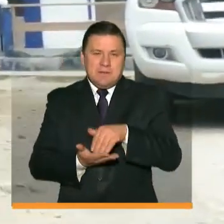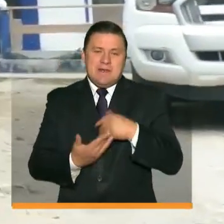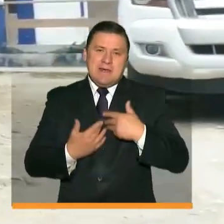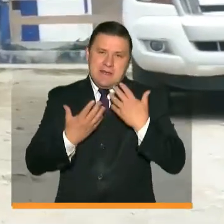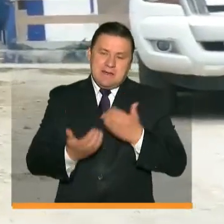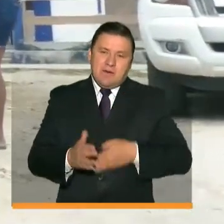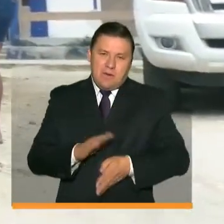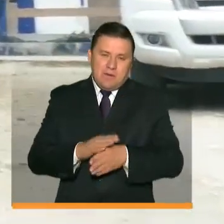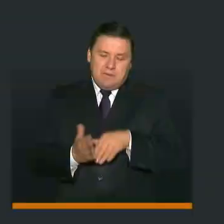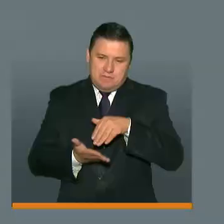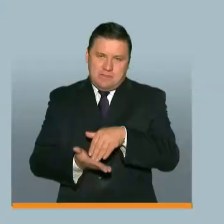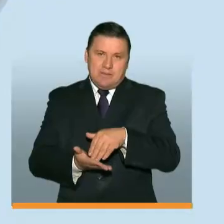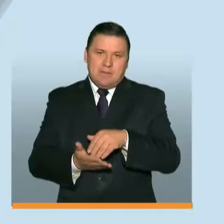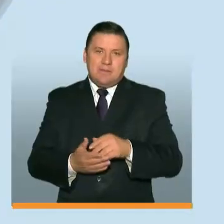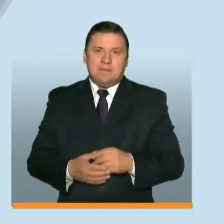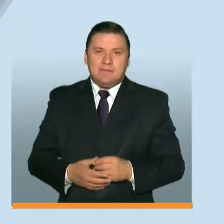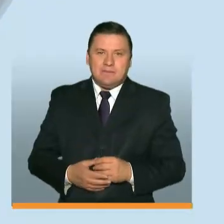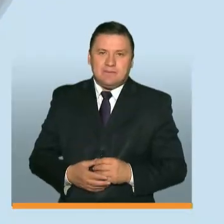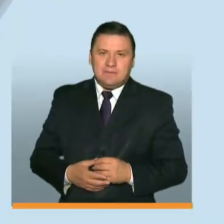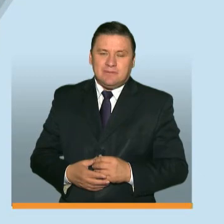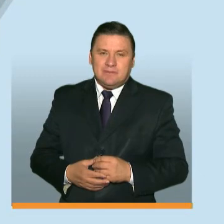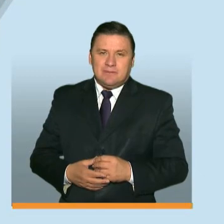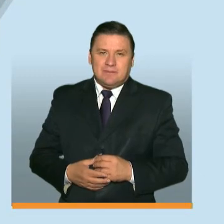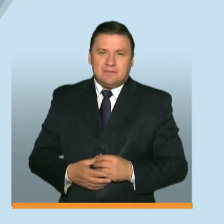quiero seguirlo haciendo mientras pueda.